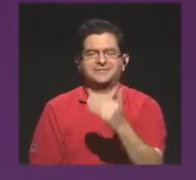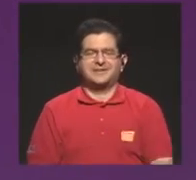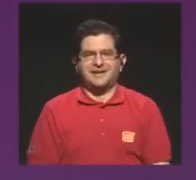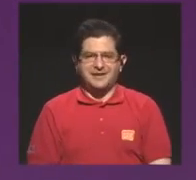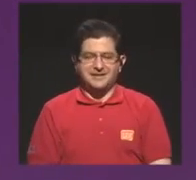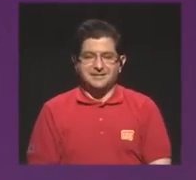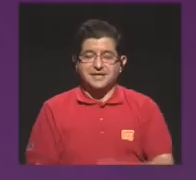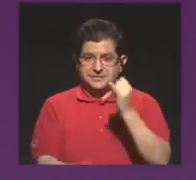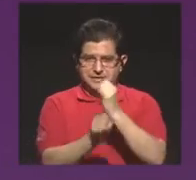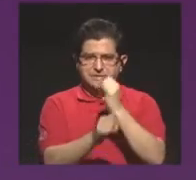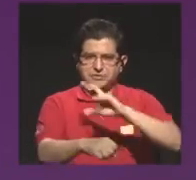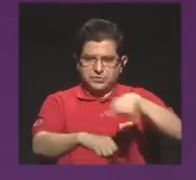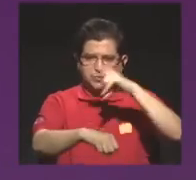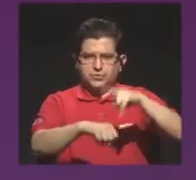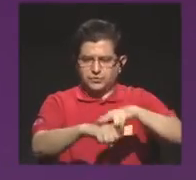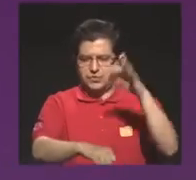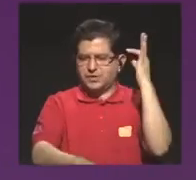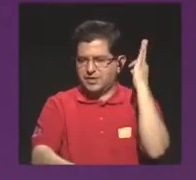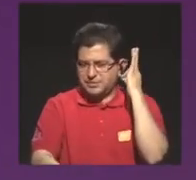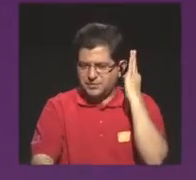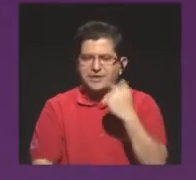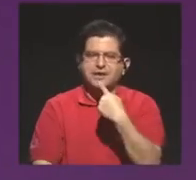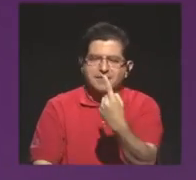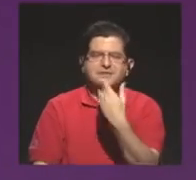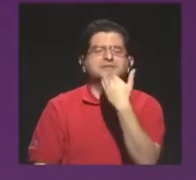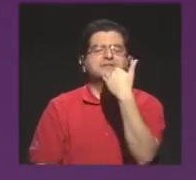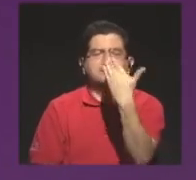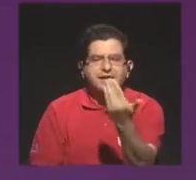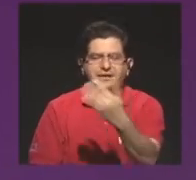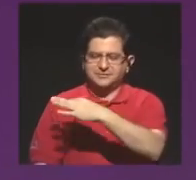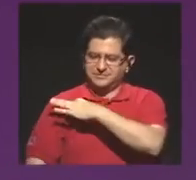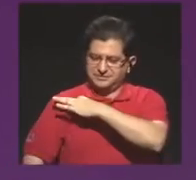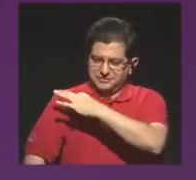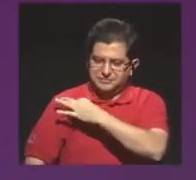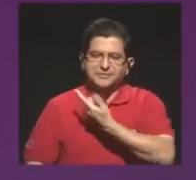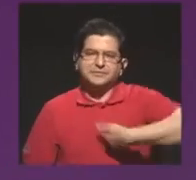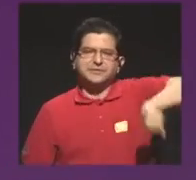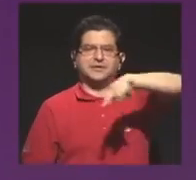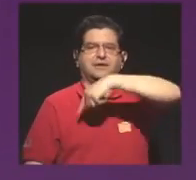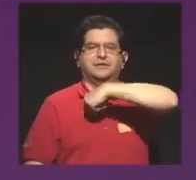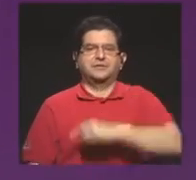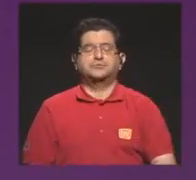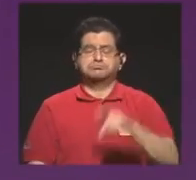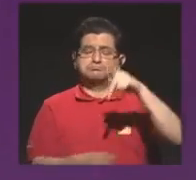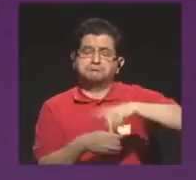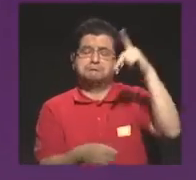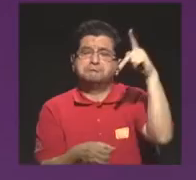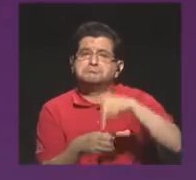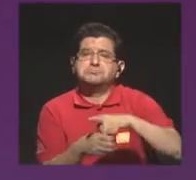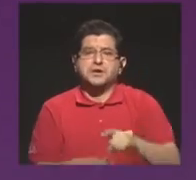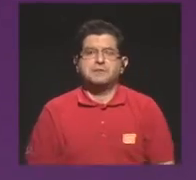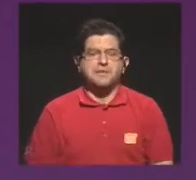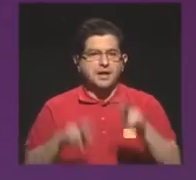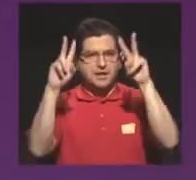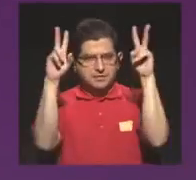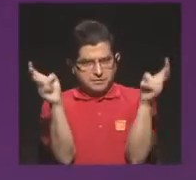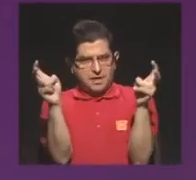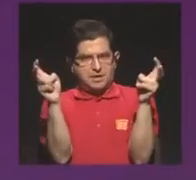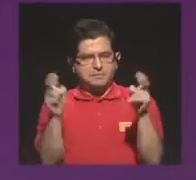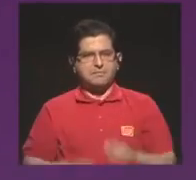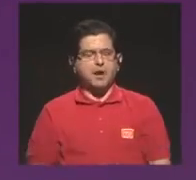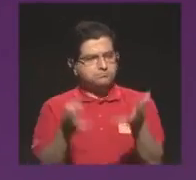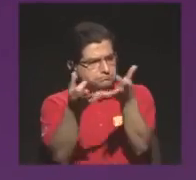de parte del Instituto Nacional de las Mujeres. Muchísimas gracias por la invitación que nos han hecho a participar en un tema que realmente